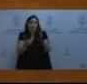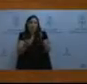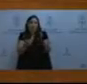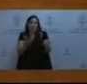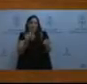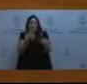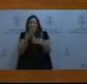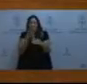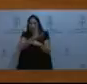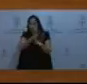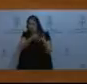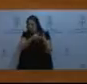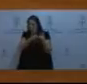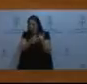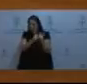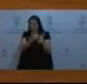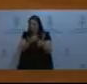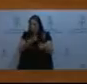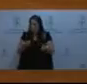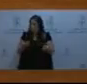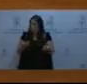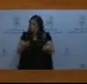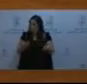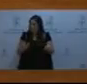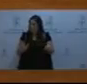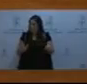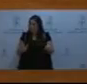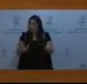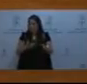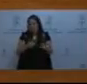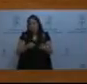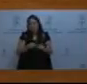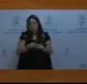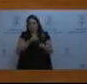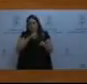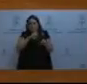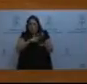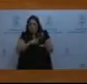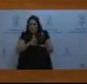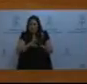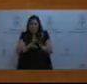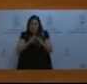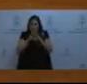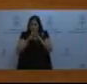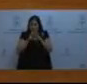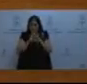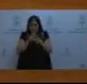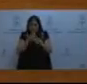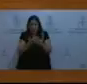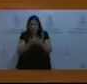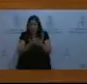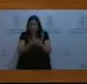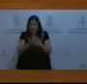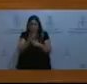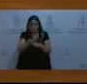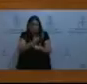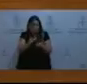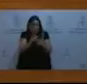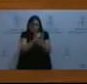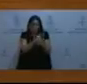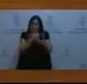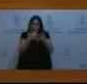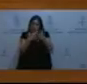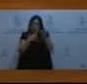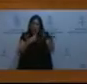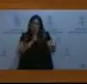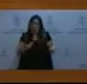mucha autoridad en el resto, porque es una historia, ya le digo, de despropósitos, bien documentada y bien conocida por todos. Mire, lo